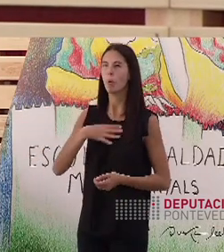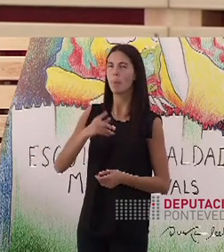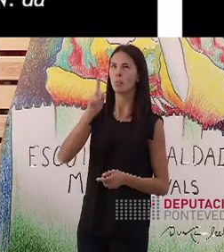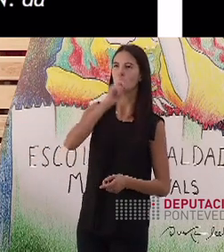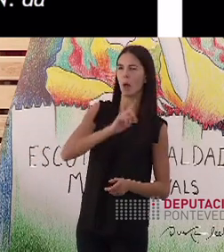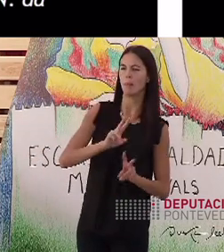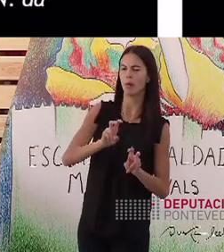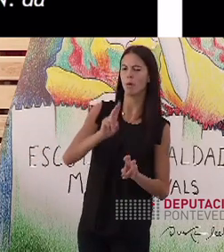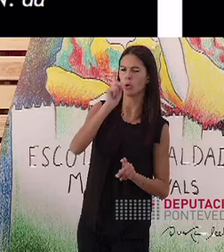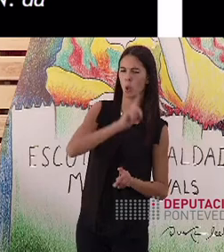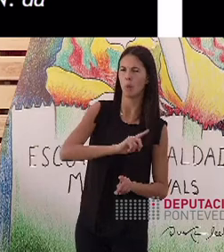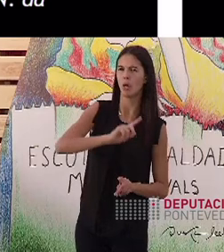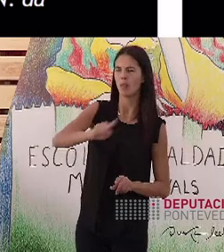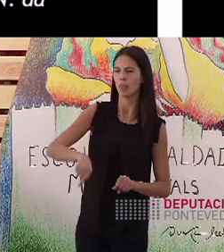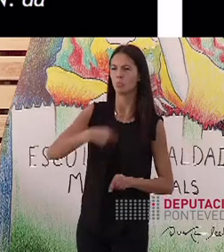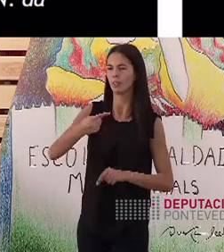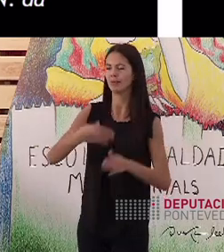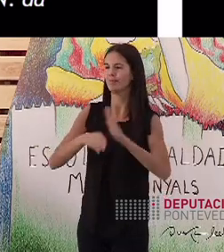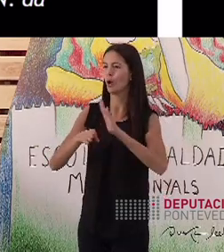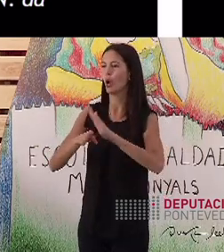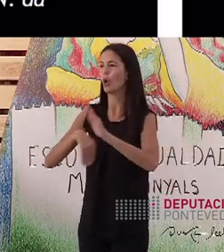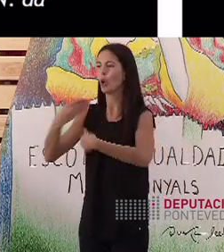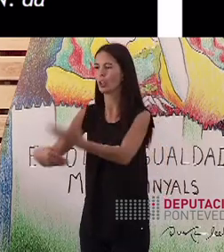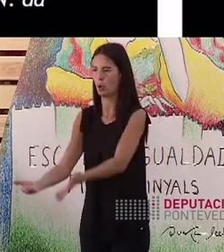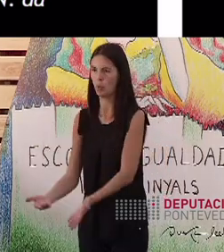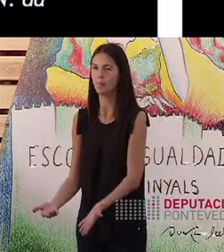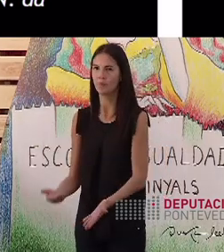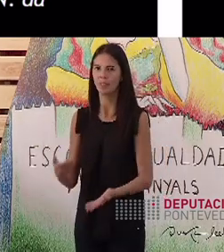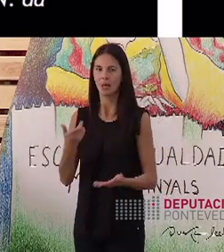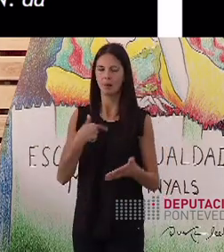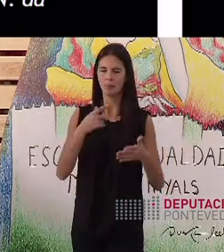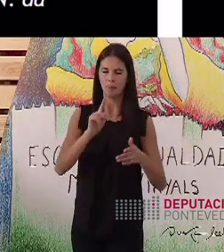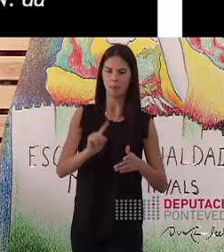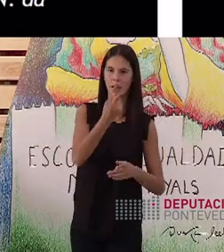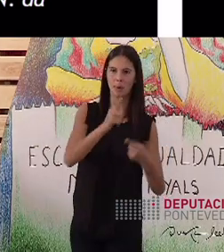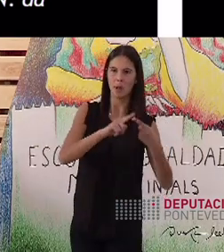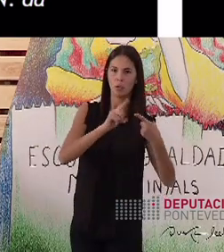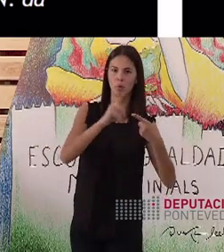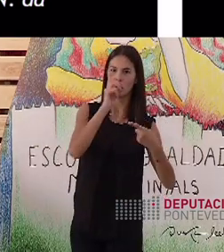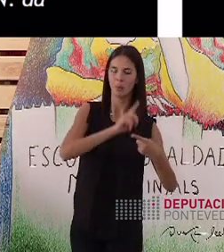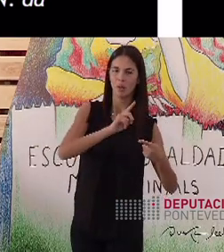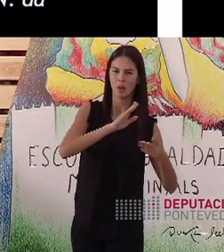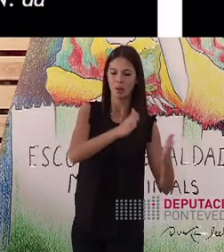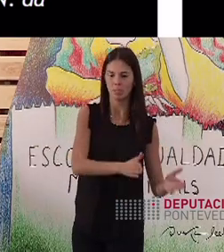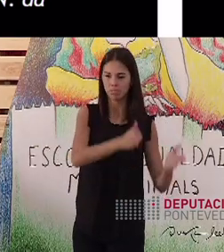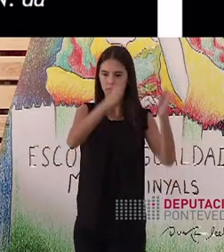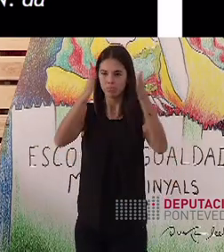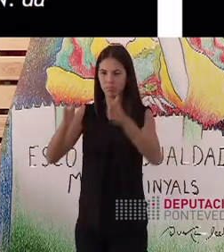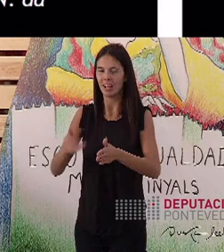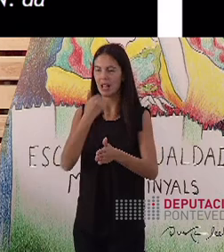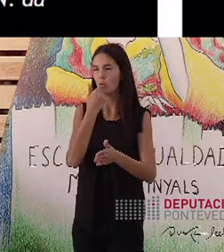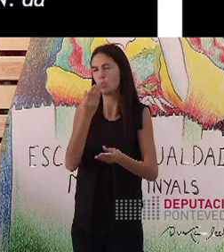pero despois se volve un continuo, é dicir, hai un trasvase, hai un tránsito